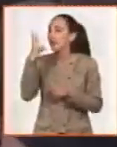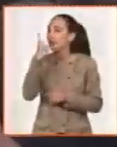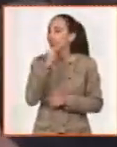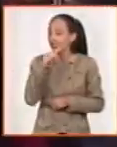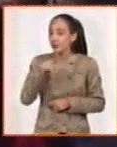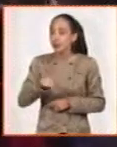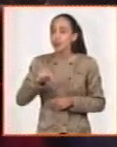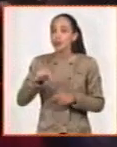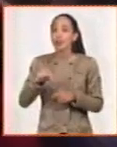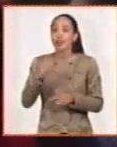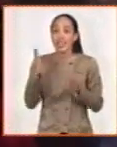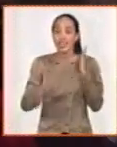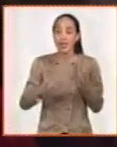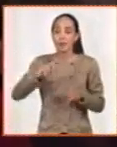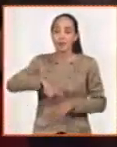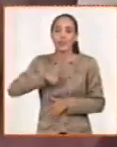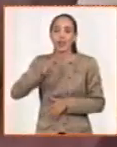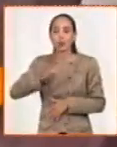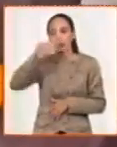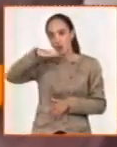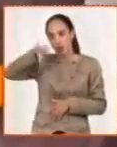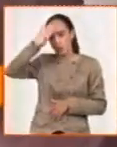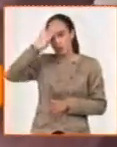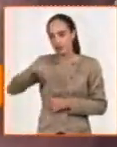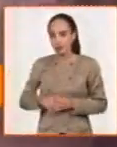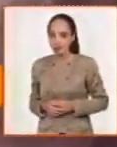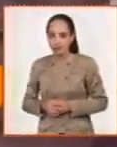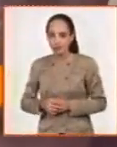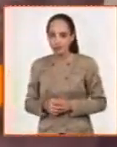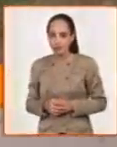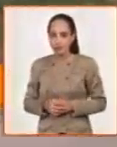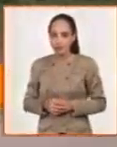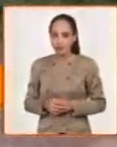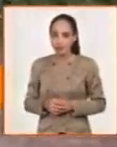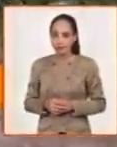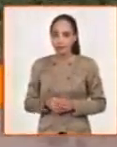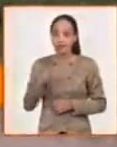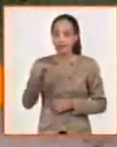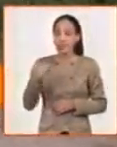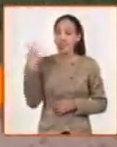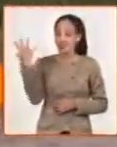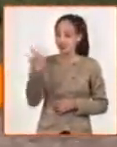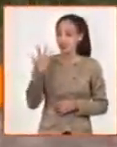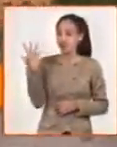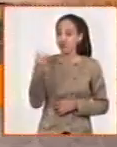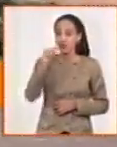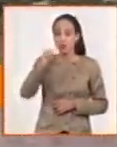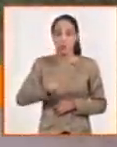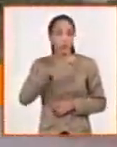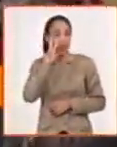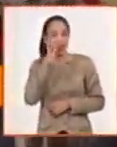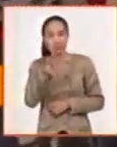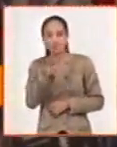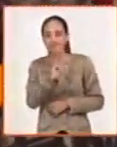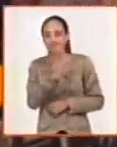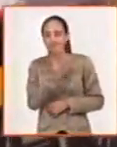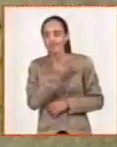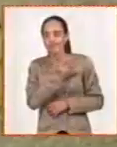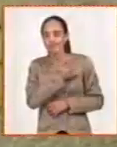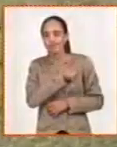cultura cubana. Después del paso de un fenómeno como este, la gente queda con la mirada muy triste y el arte, las canciones,